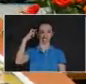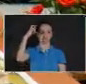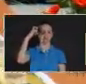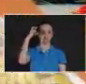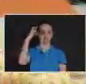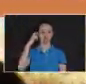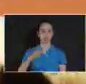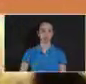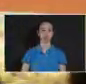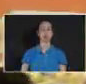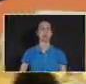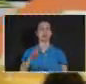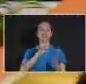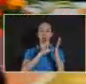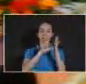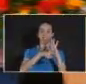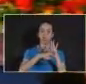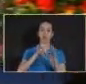Voy a volver a repetir.